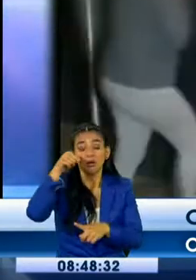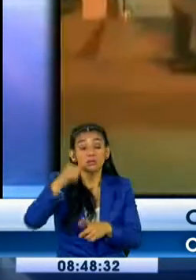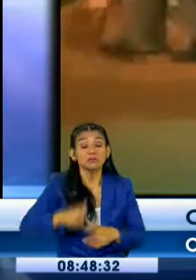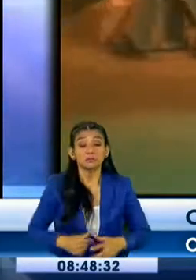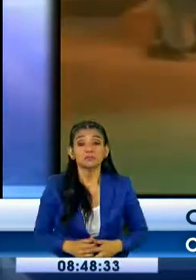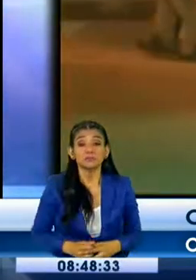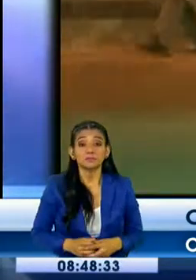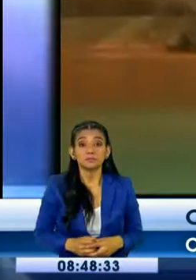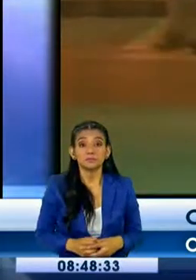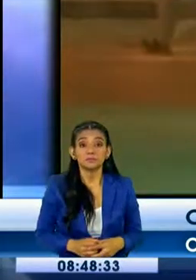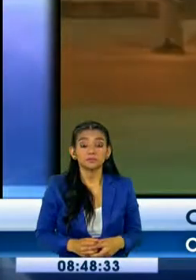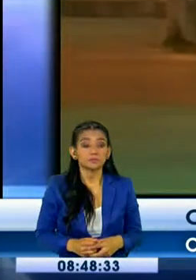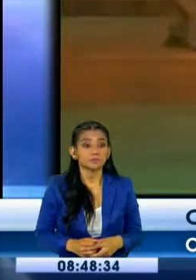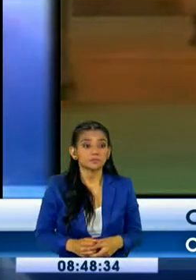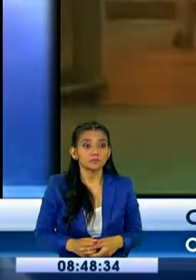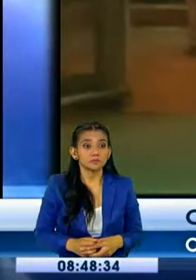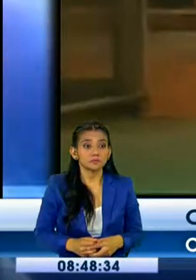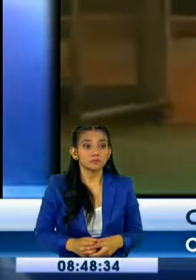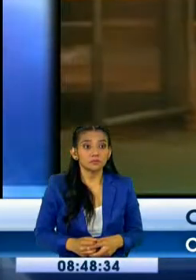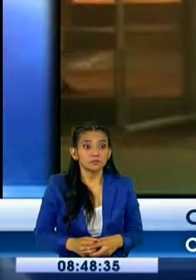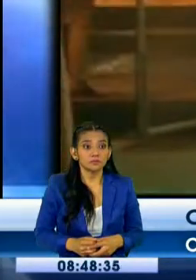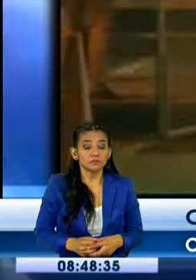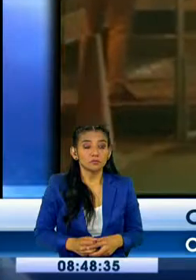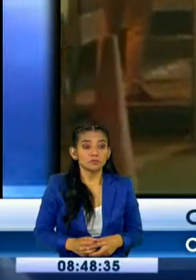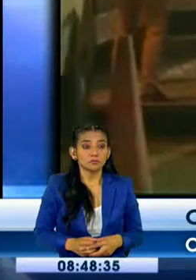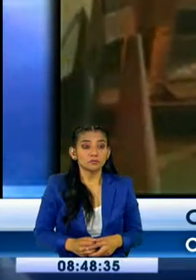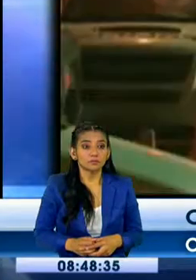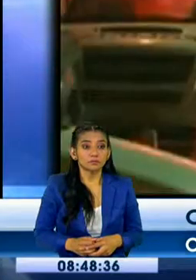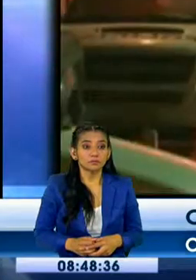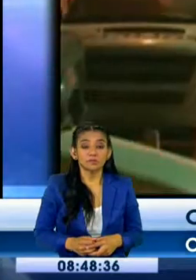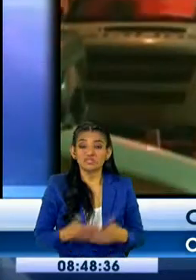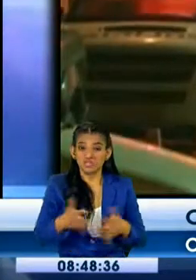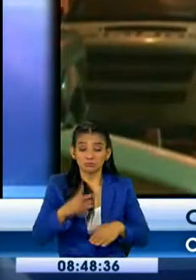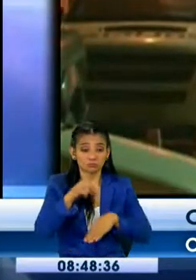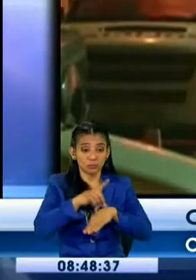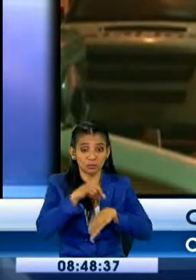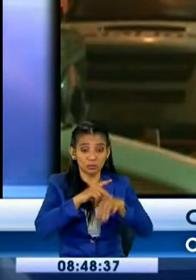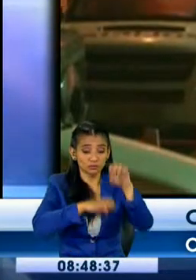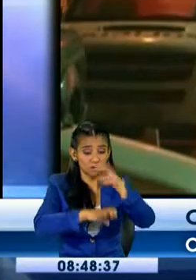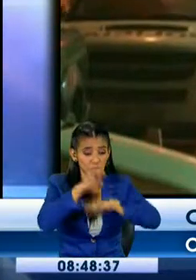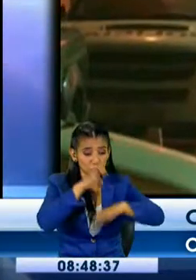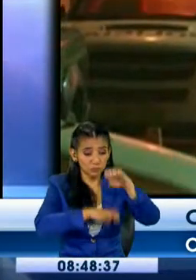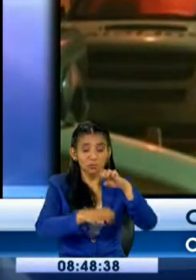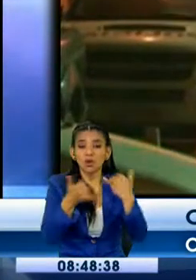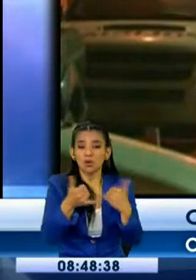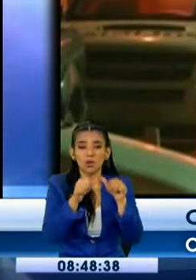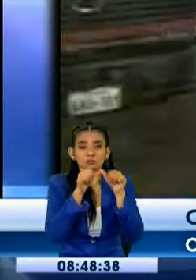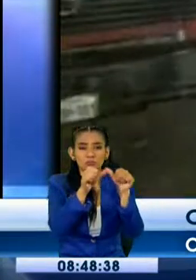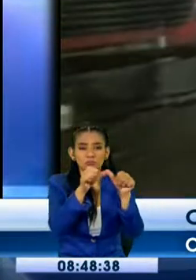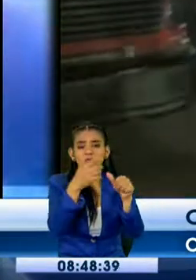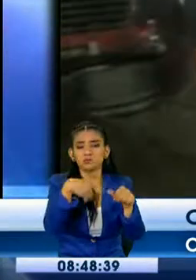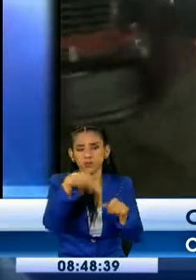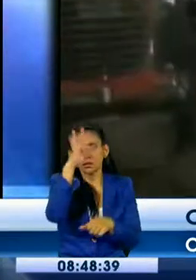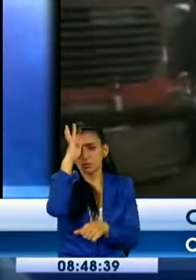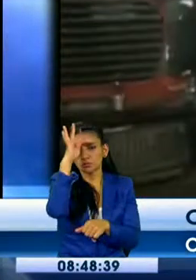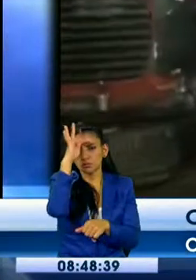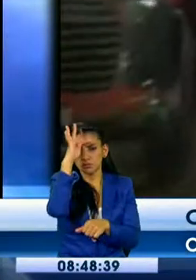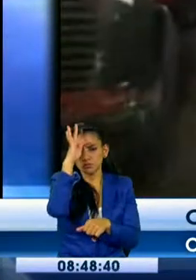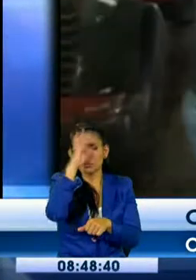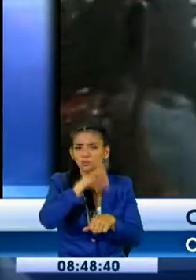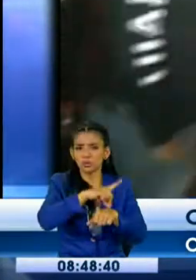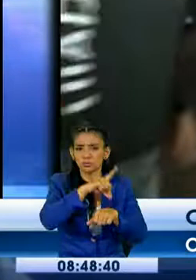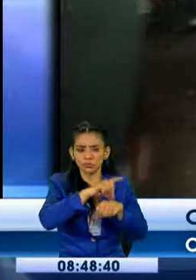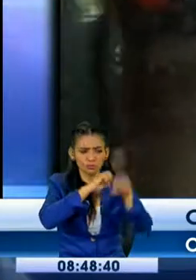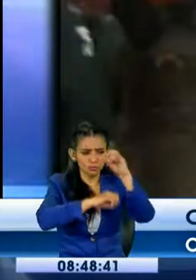producto de eso, le debido a una serie de complejidades médicas y se encuentra en este momento bajo observancia,